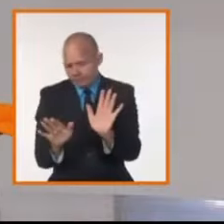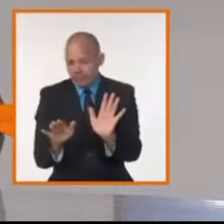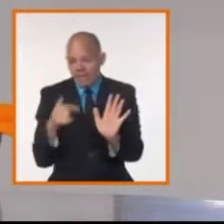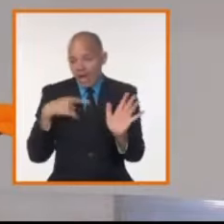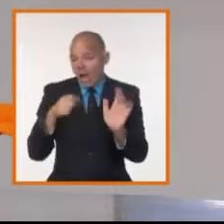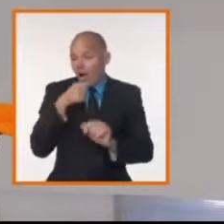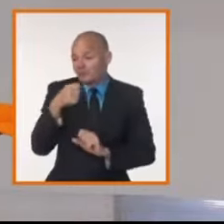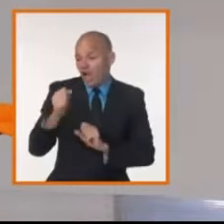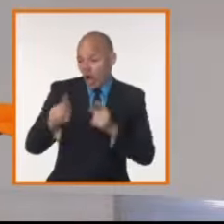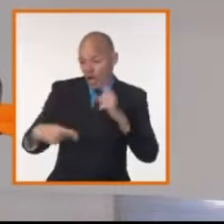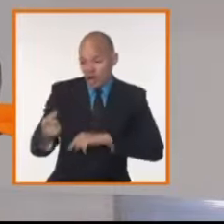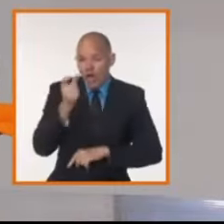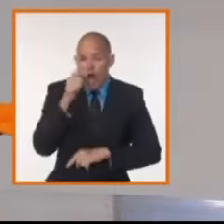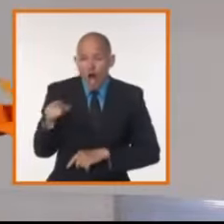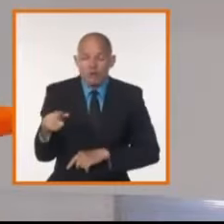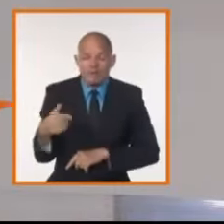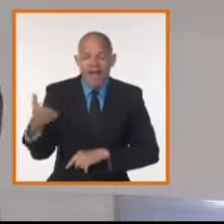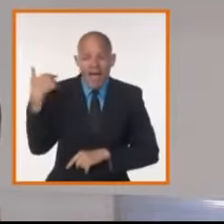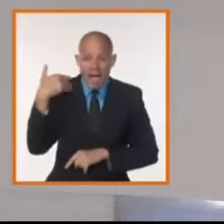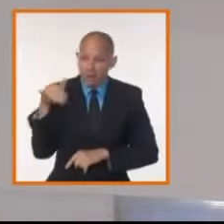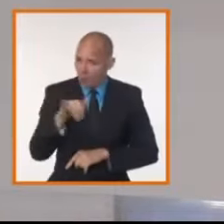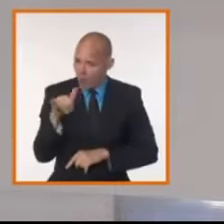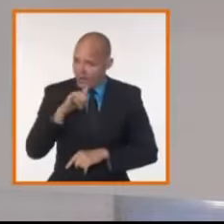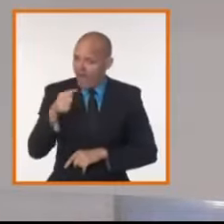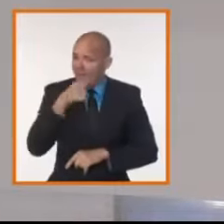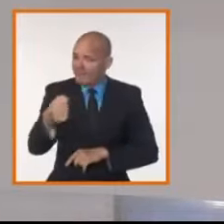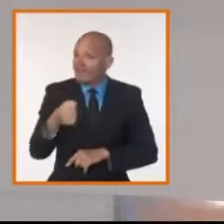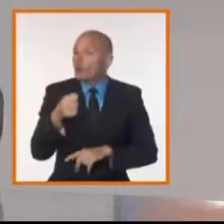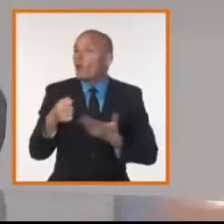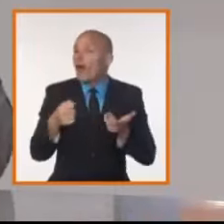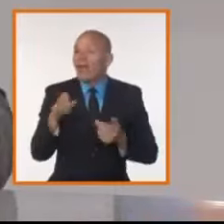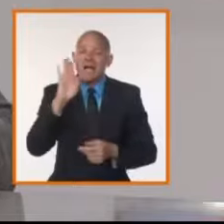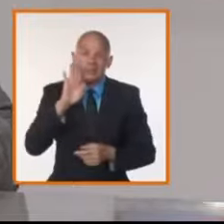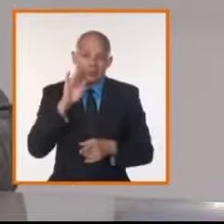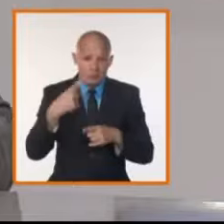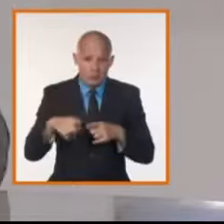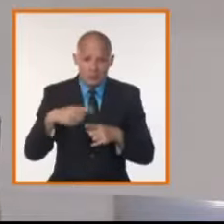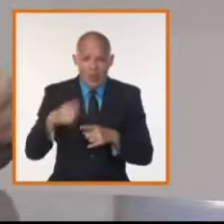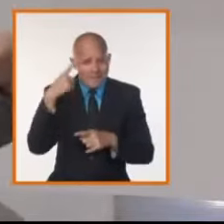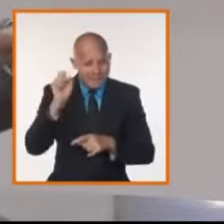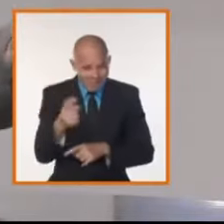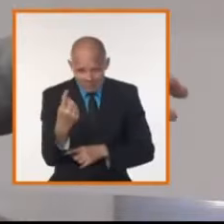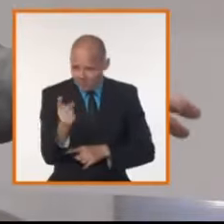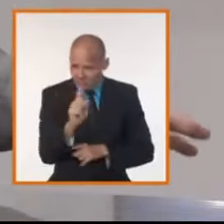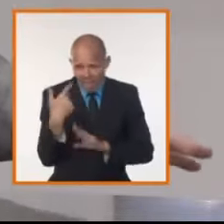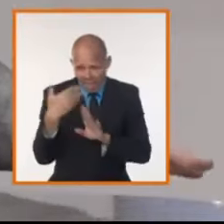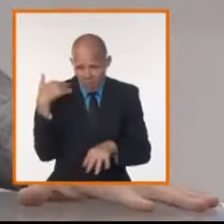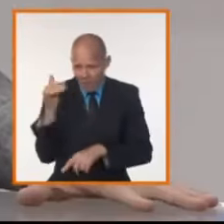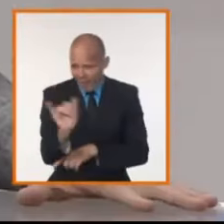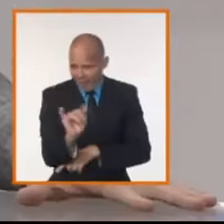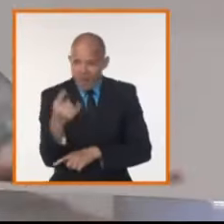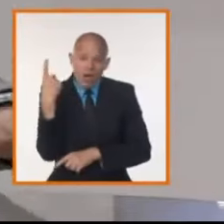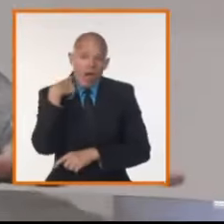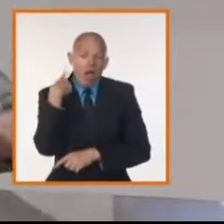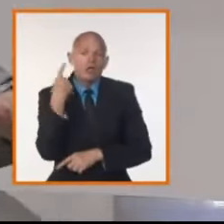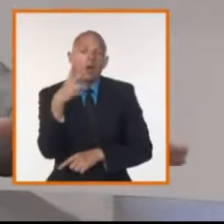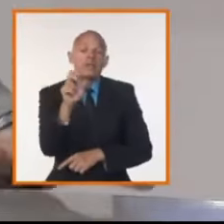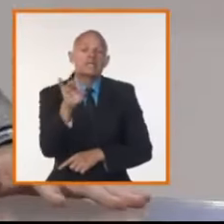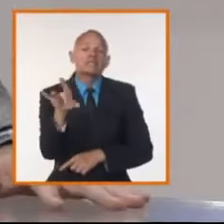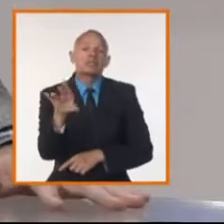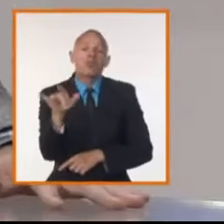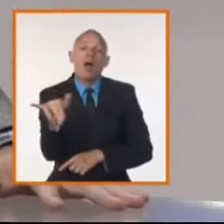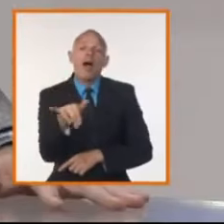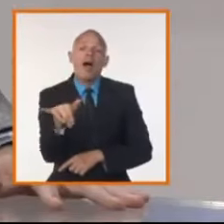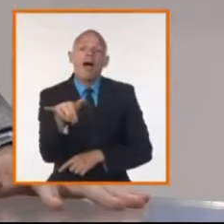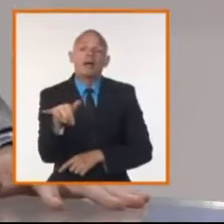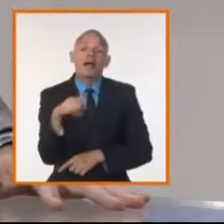serie de delitos en cor eso te quería decir Es decir no es la primera vez O sea en el año 2015 creo comenzó todo